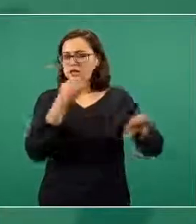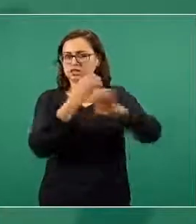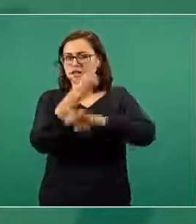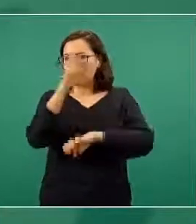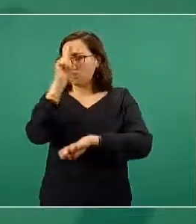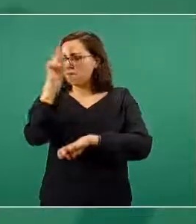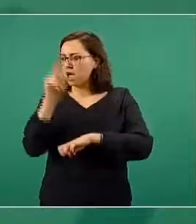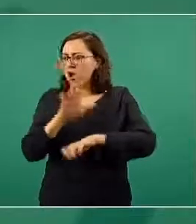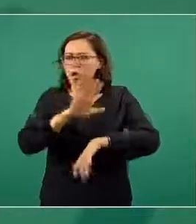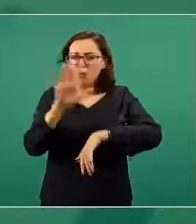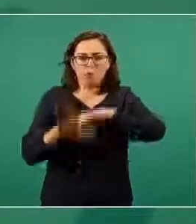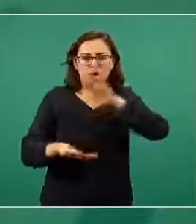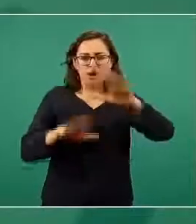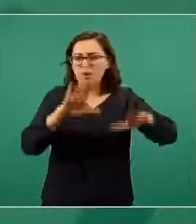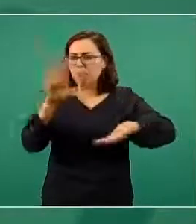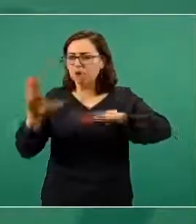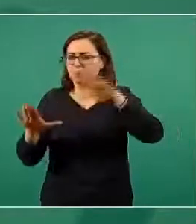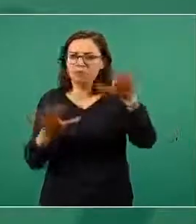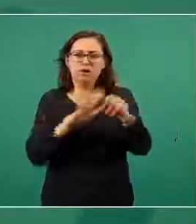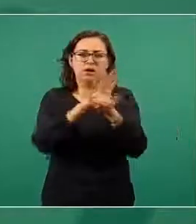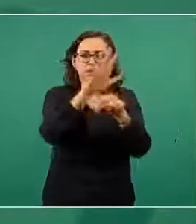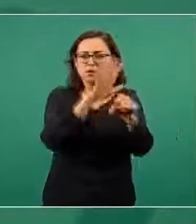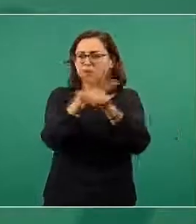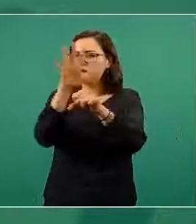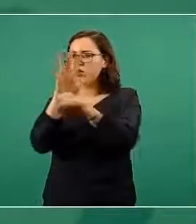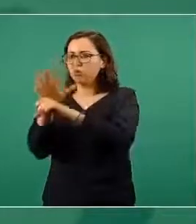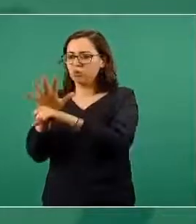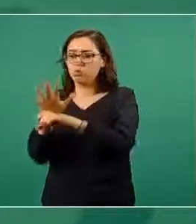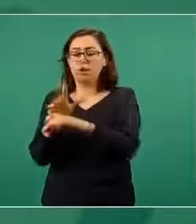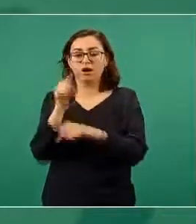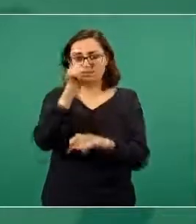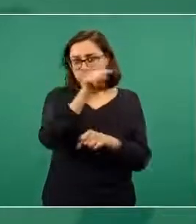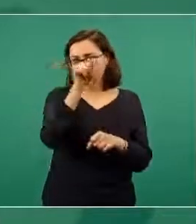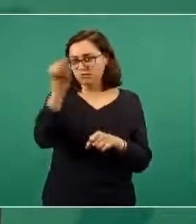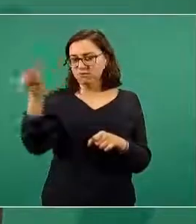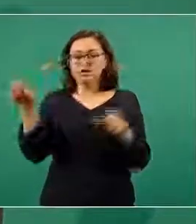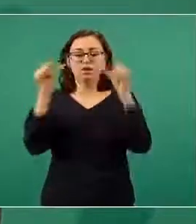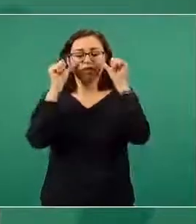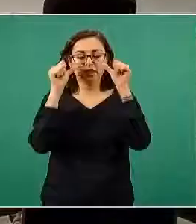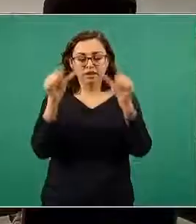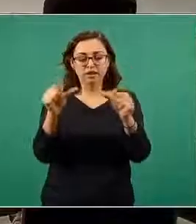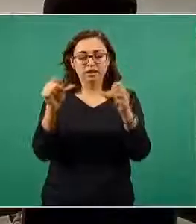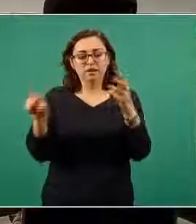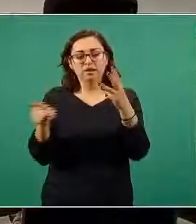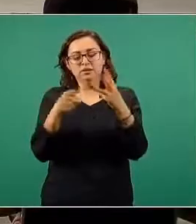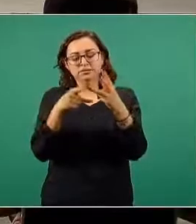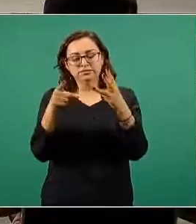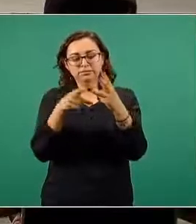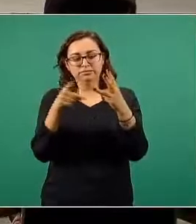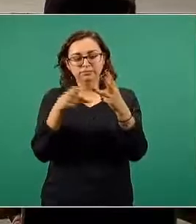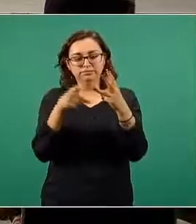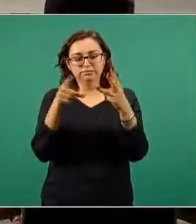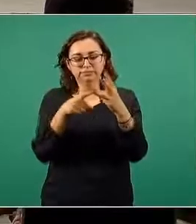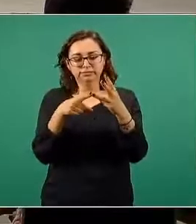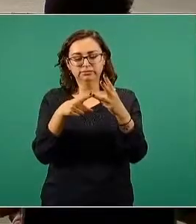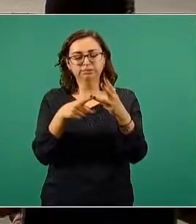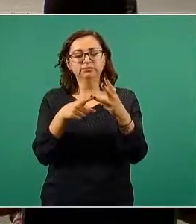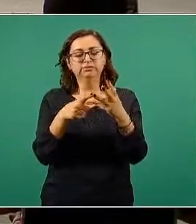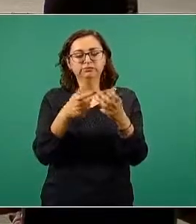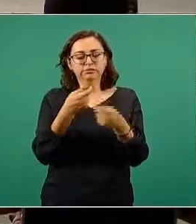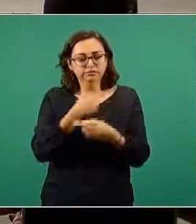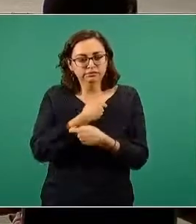a nivel municipal, la mortalidad por COVID-19 a nivel municipal, y como un tercer criterio, la